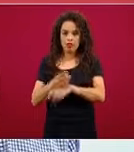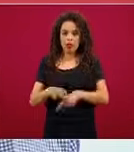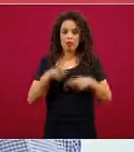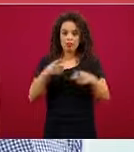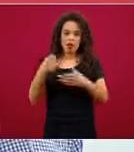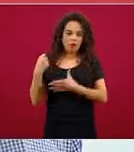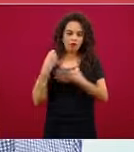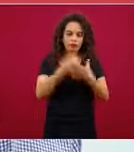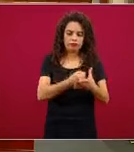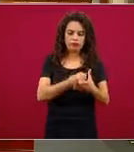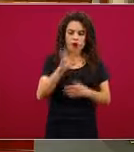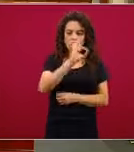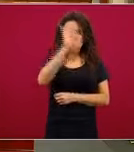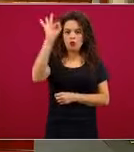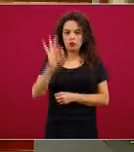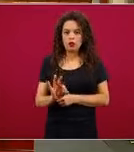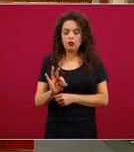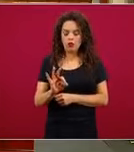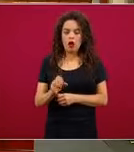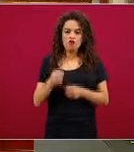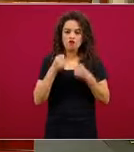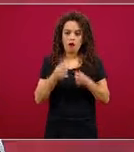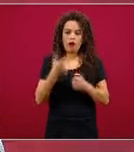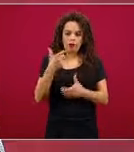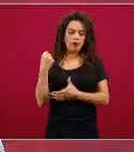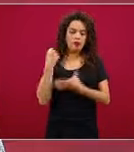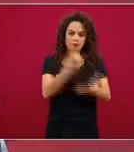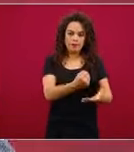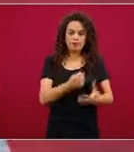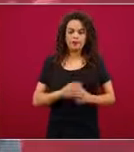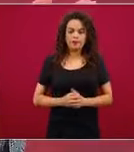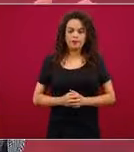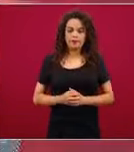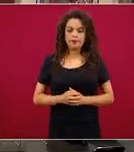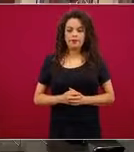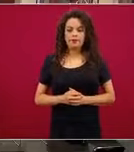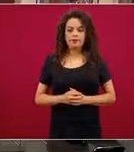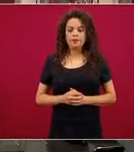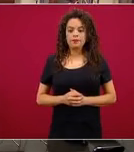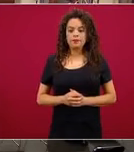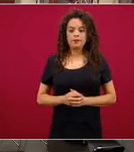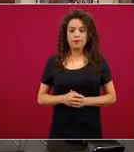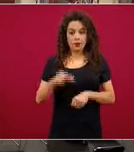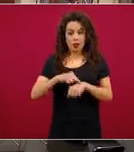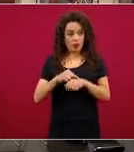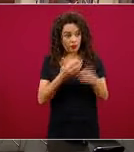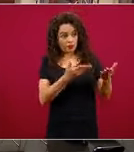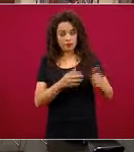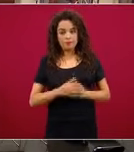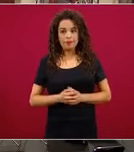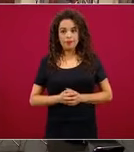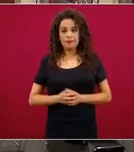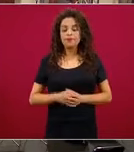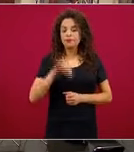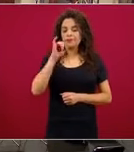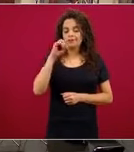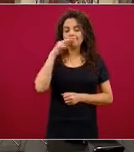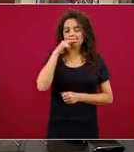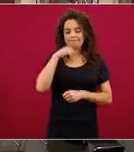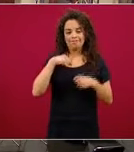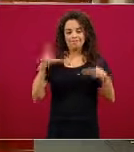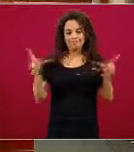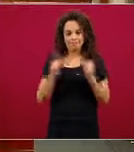un porcentaje importante de esta cantidad. Doctor García. Sí, gracias. Rápidamente comentar que